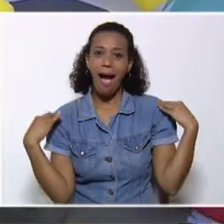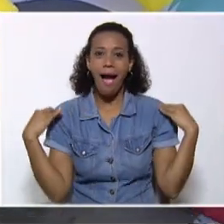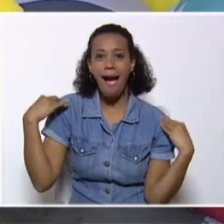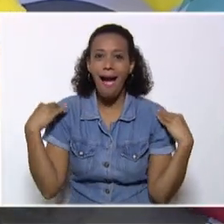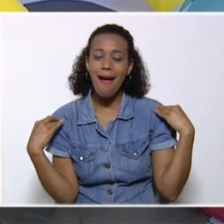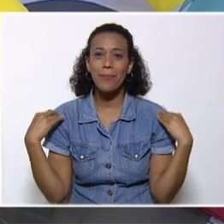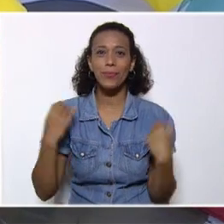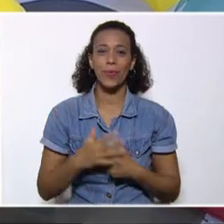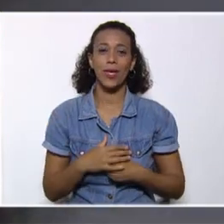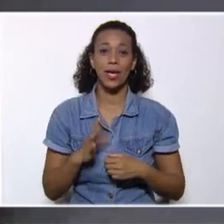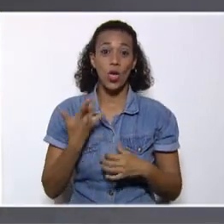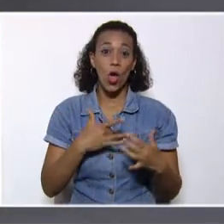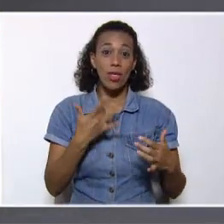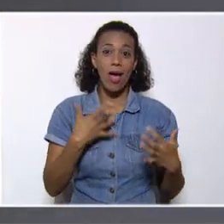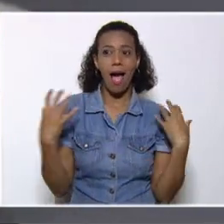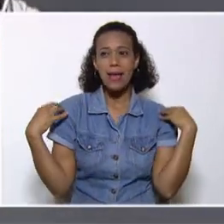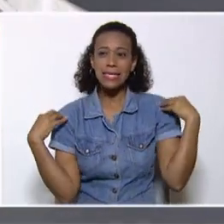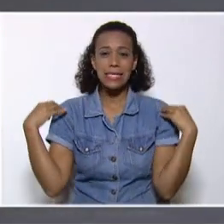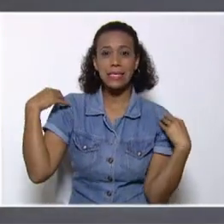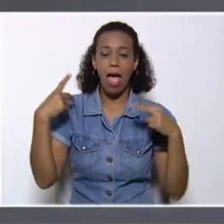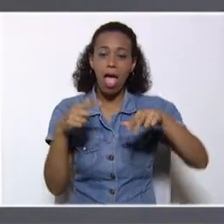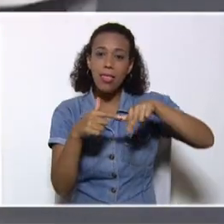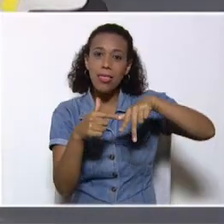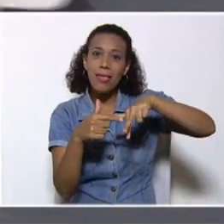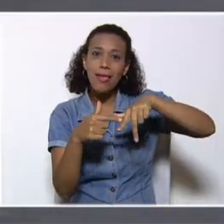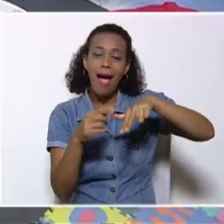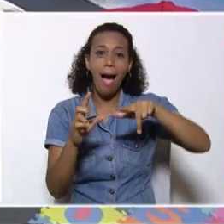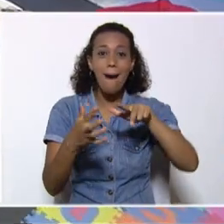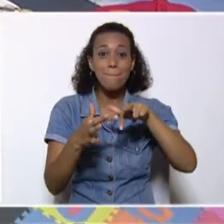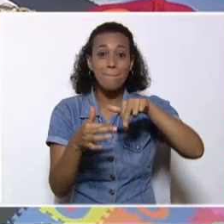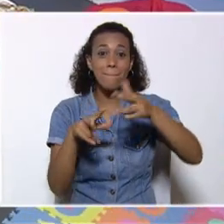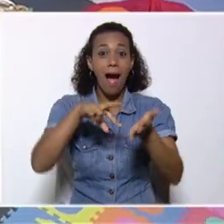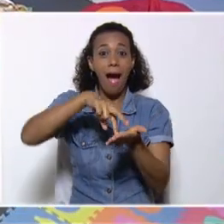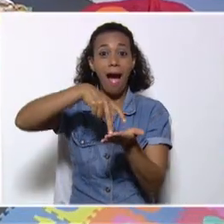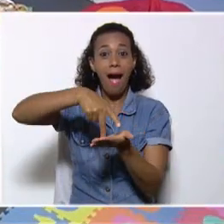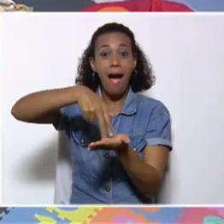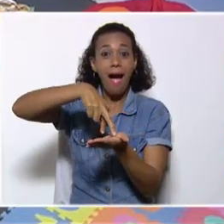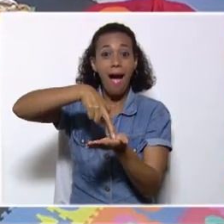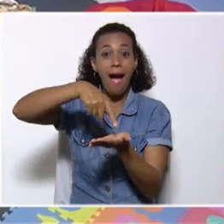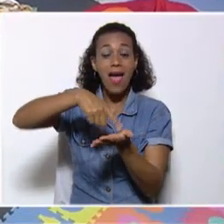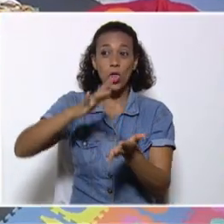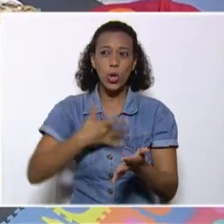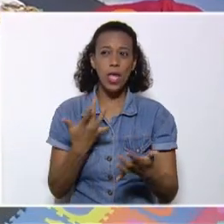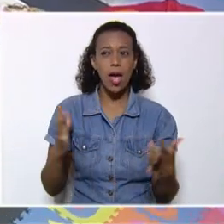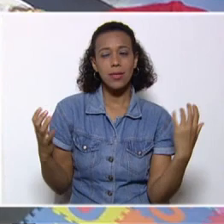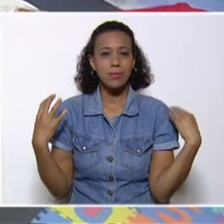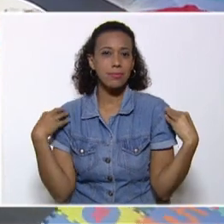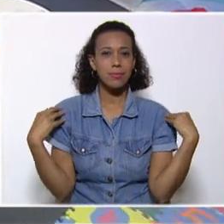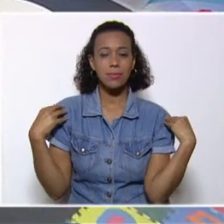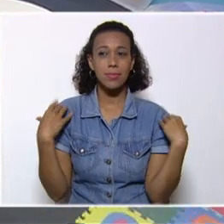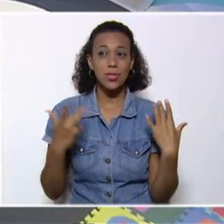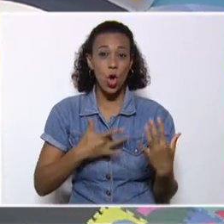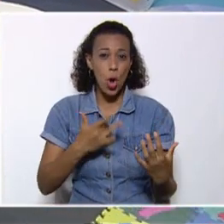piernas. Yo tengo un ritmo en mis pies. Yo tengo un